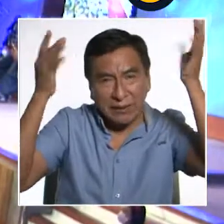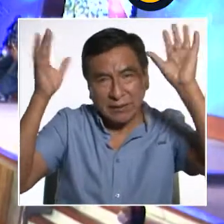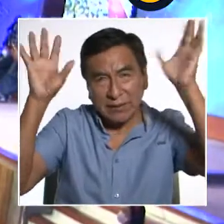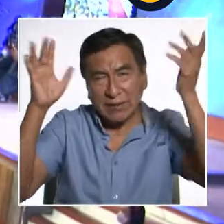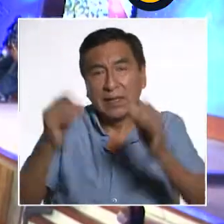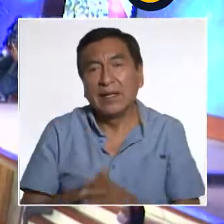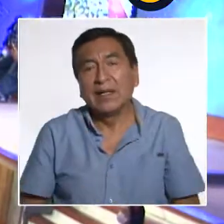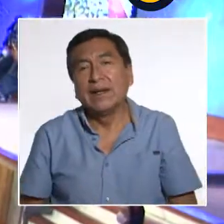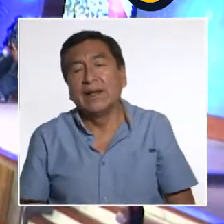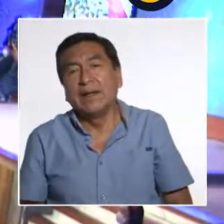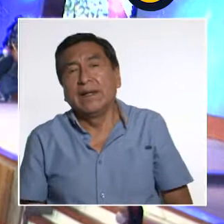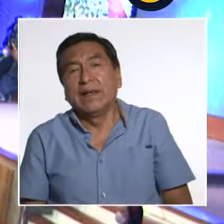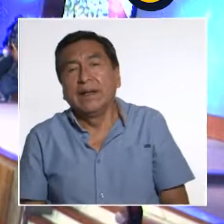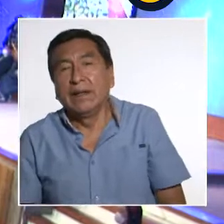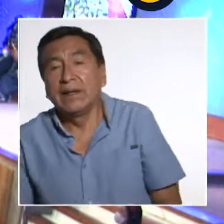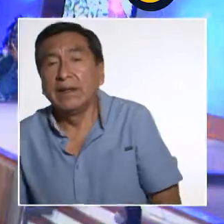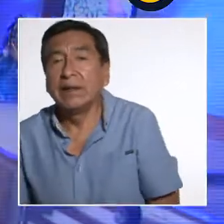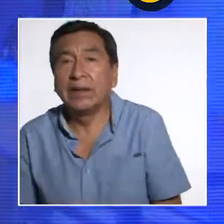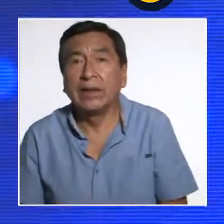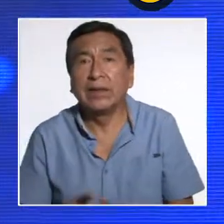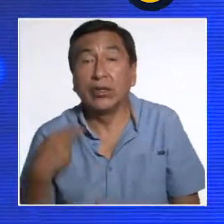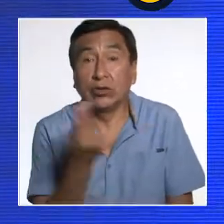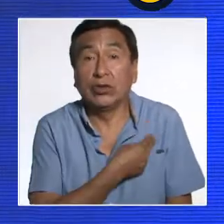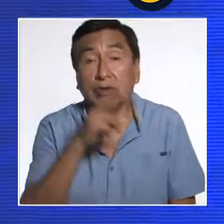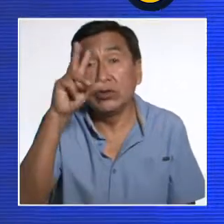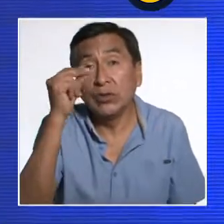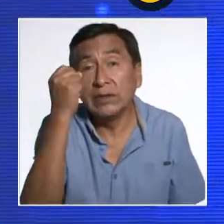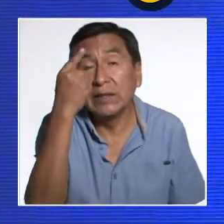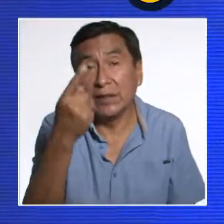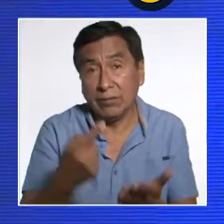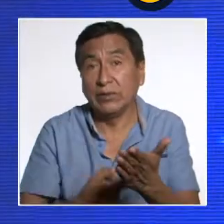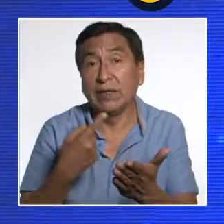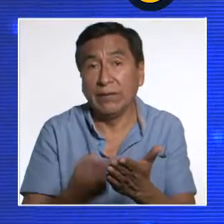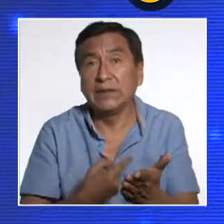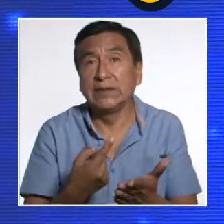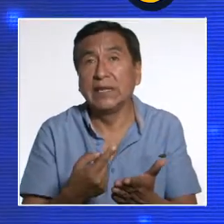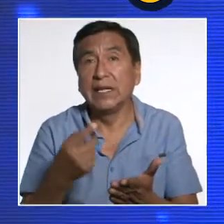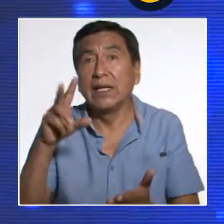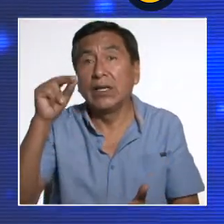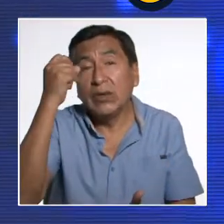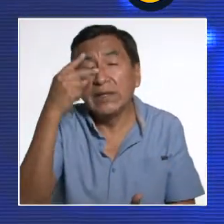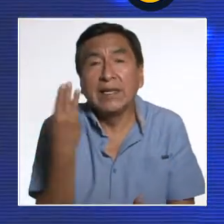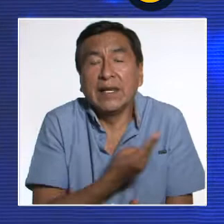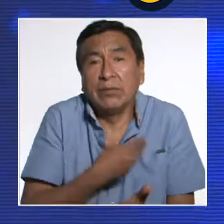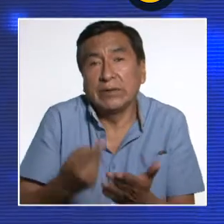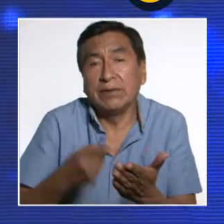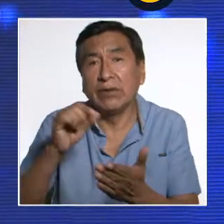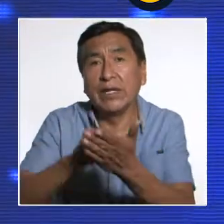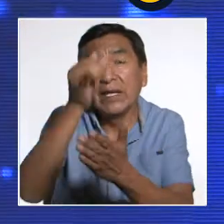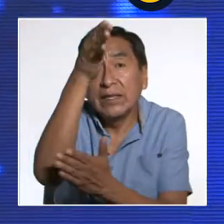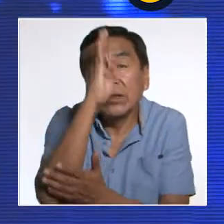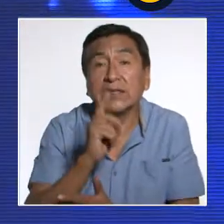Pero hay veces que nosotros no entendemos, que no entendemos lo que